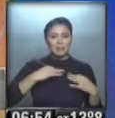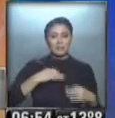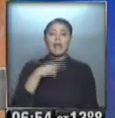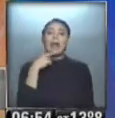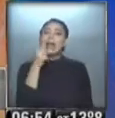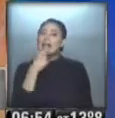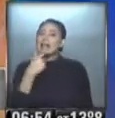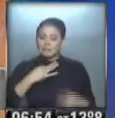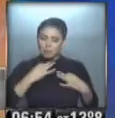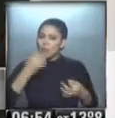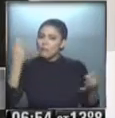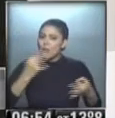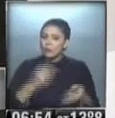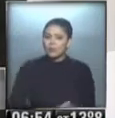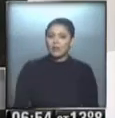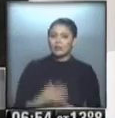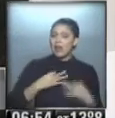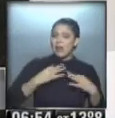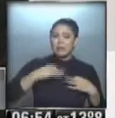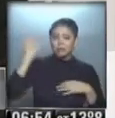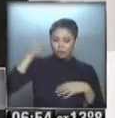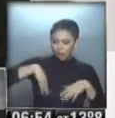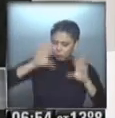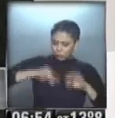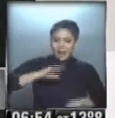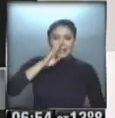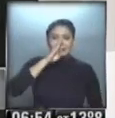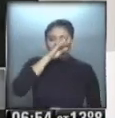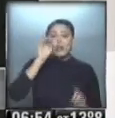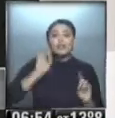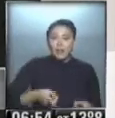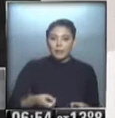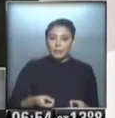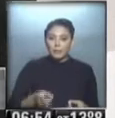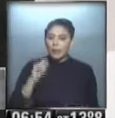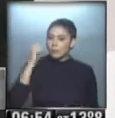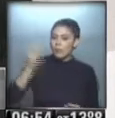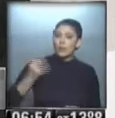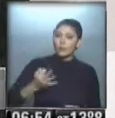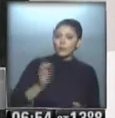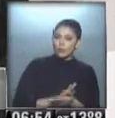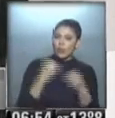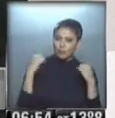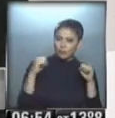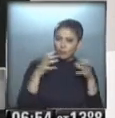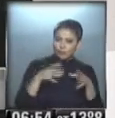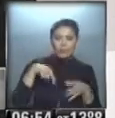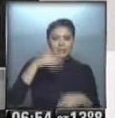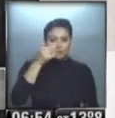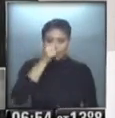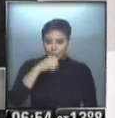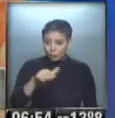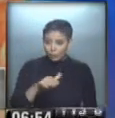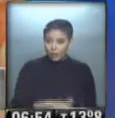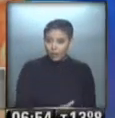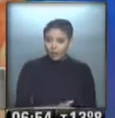redonda. De los Sex Pistols, sí. toda de negro. Impresionante también el panorama del deporte y del fútbol para este fin de semana que